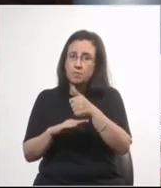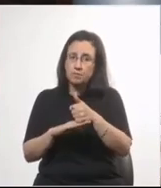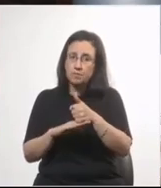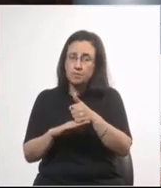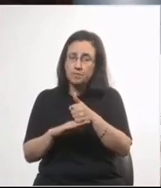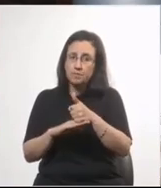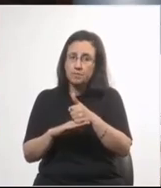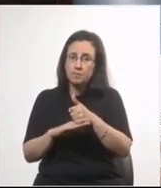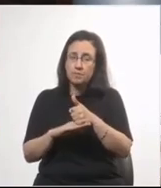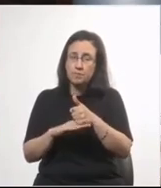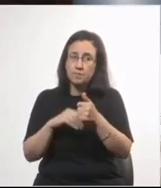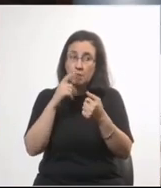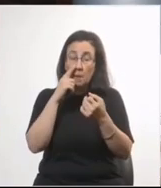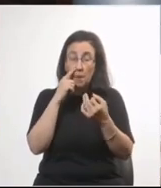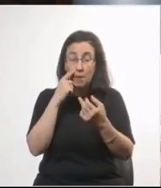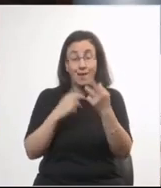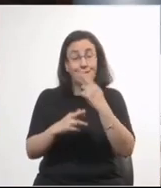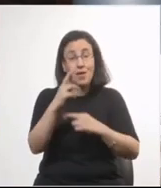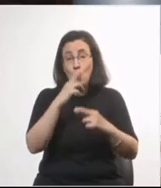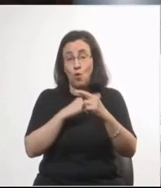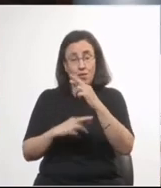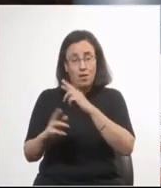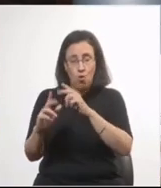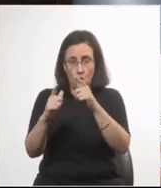No tengo las respuestas.